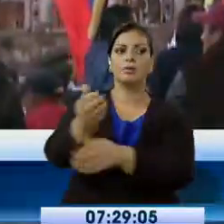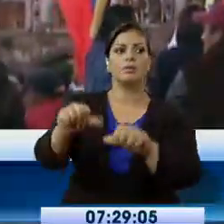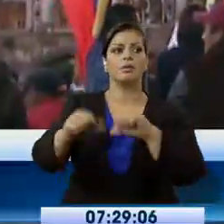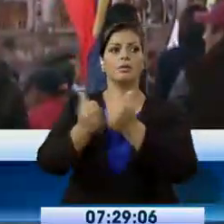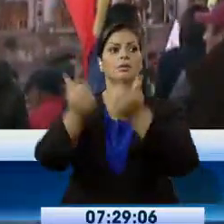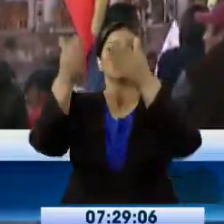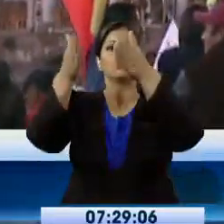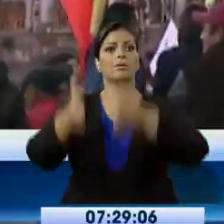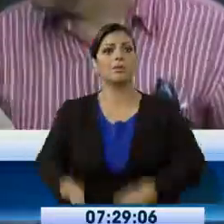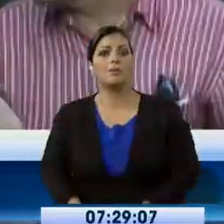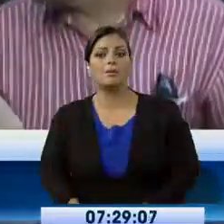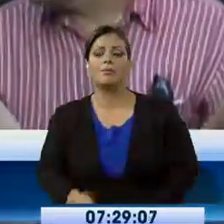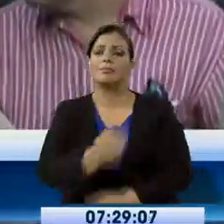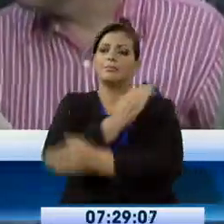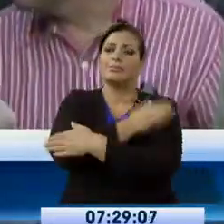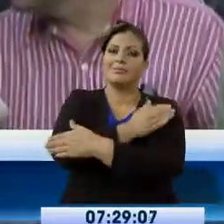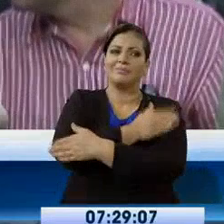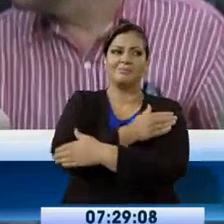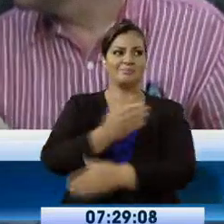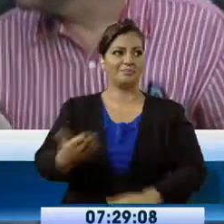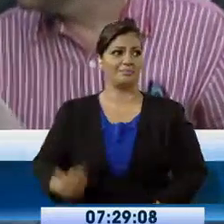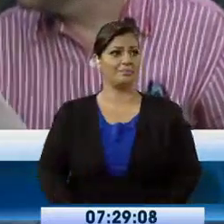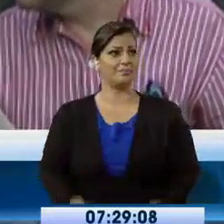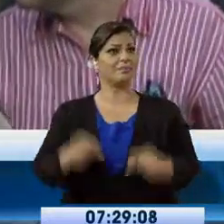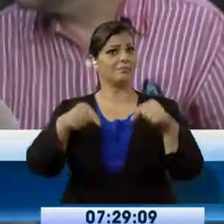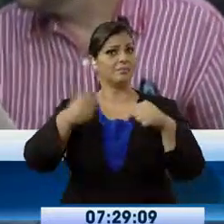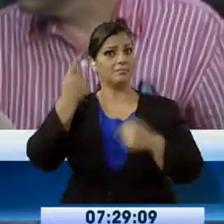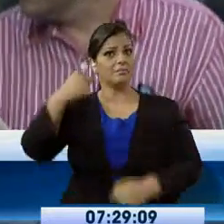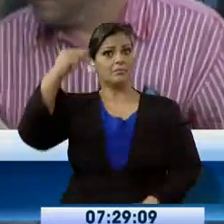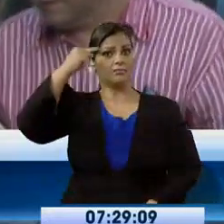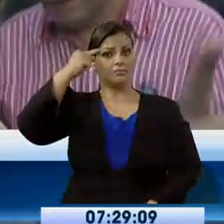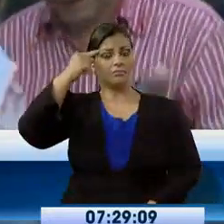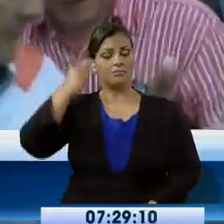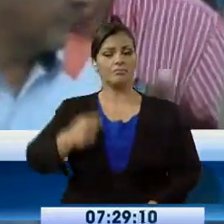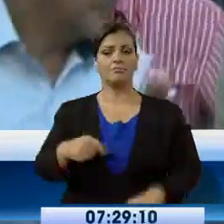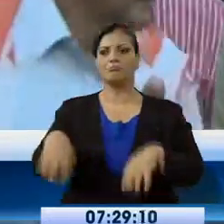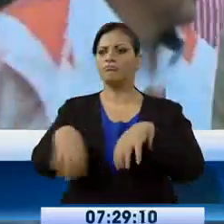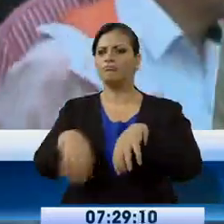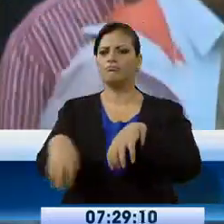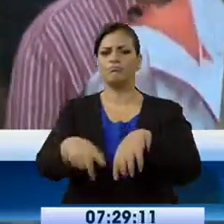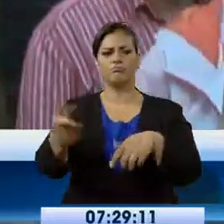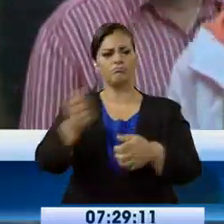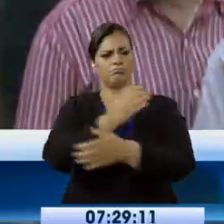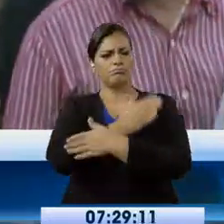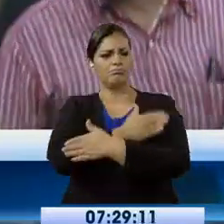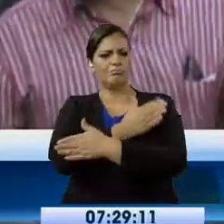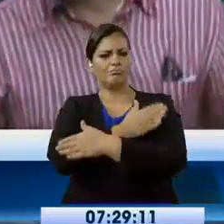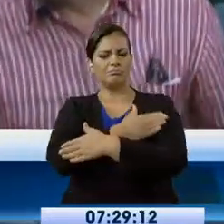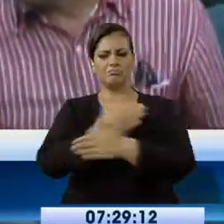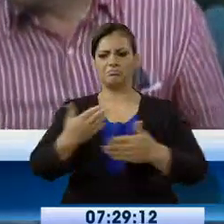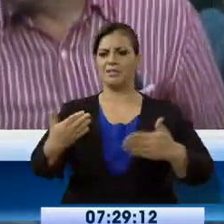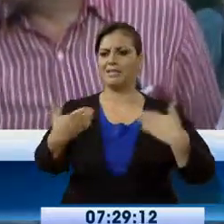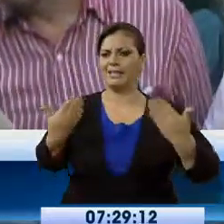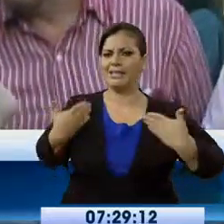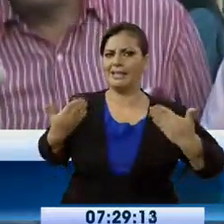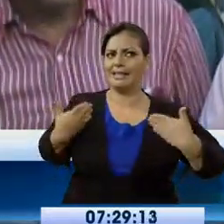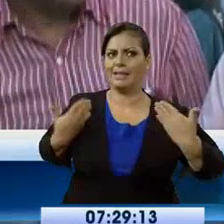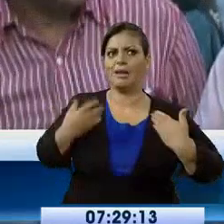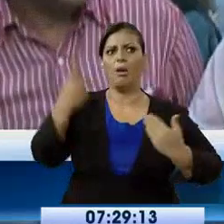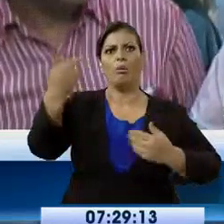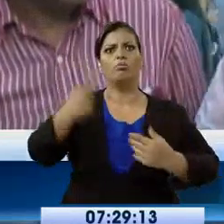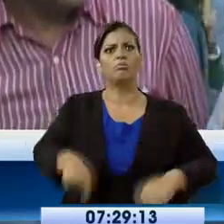multitudinaria concentración. Pero con felicidad porque está inaugurando un hito en lo que es la historia energética del